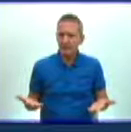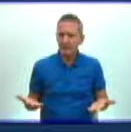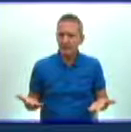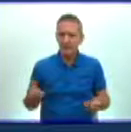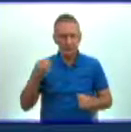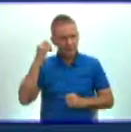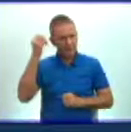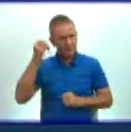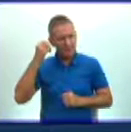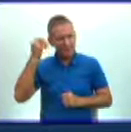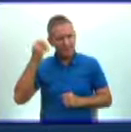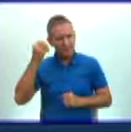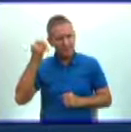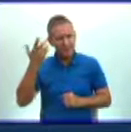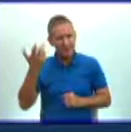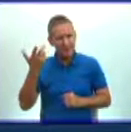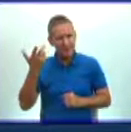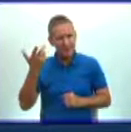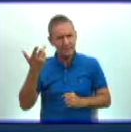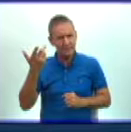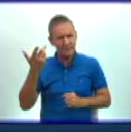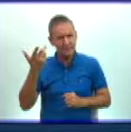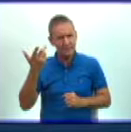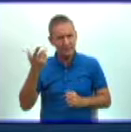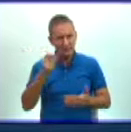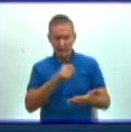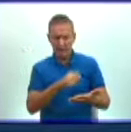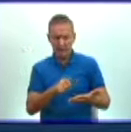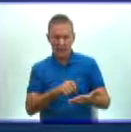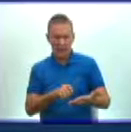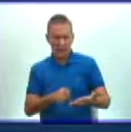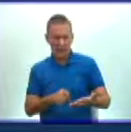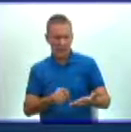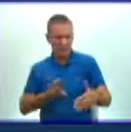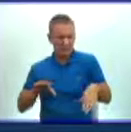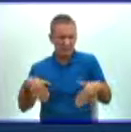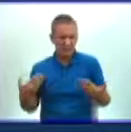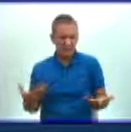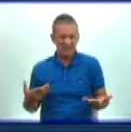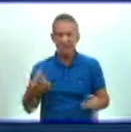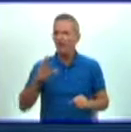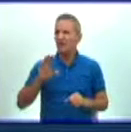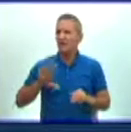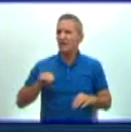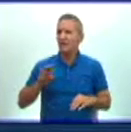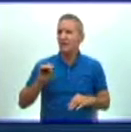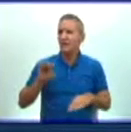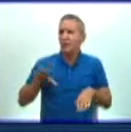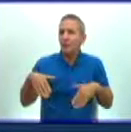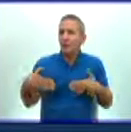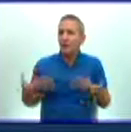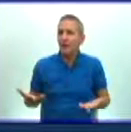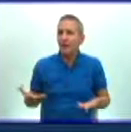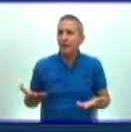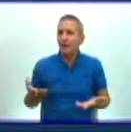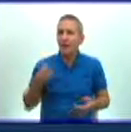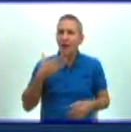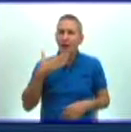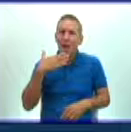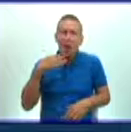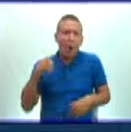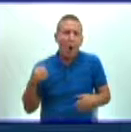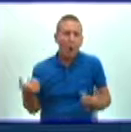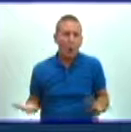Piensen, ¿qué es la redacción? ¿Qué digo? ¿Cómo lo digo?